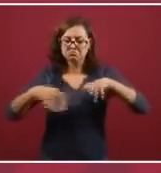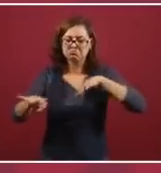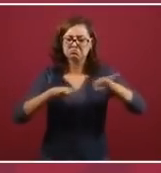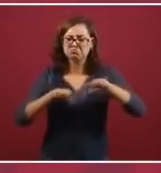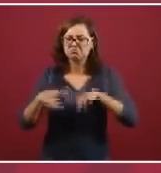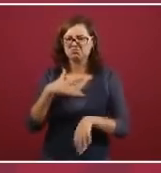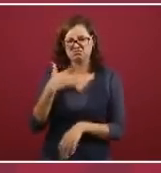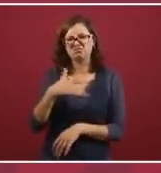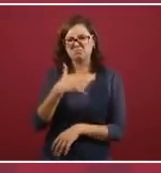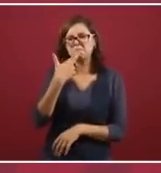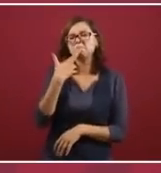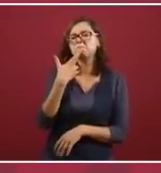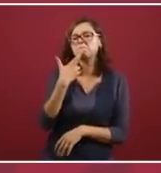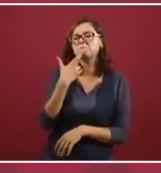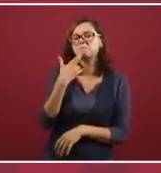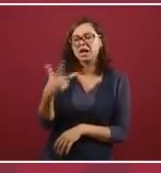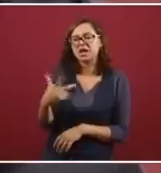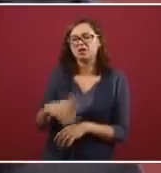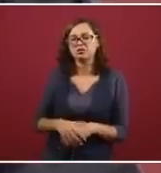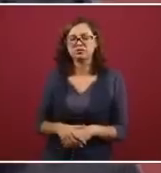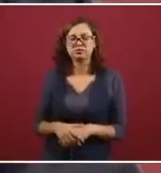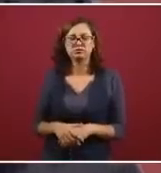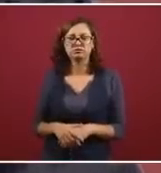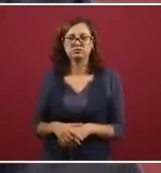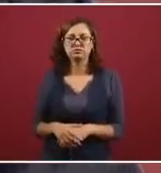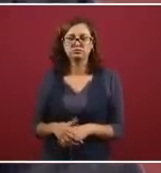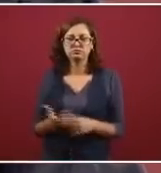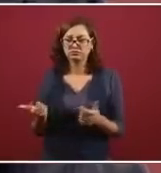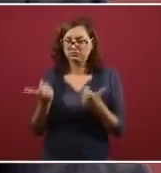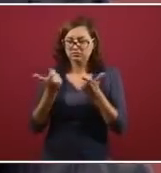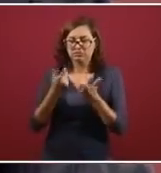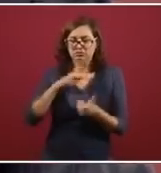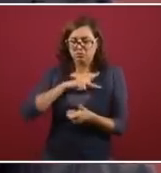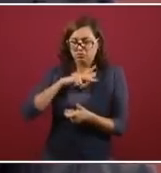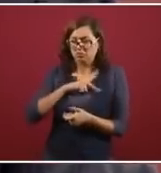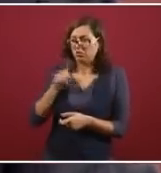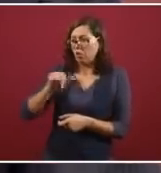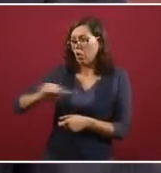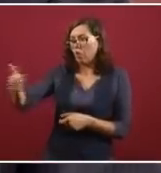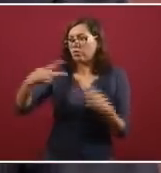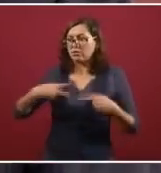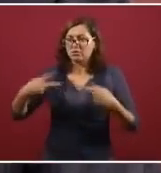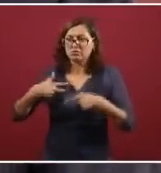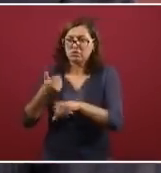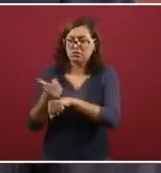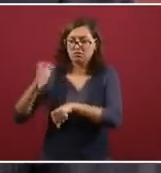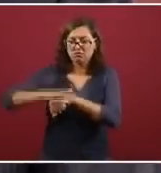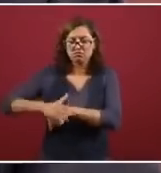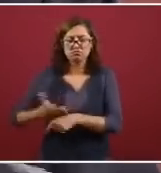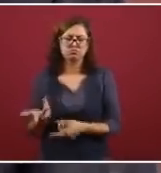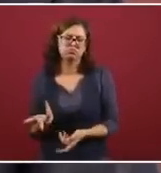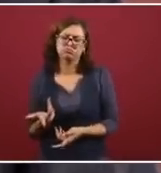que no les administren sus fondos, sino que cada persona